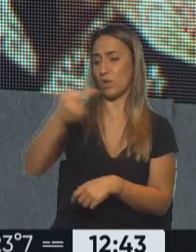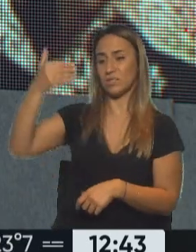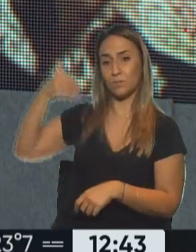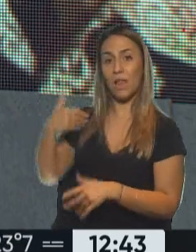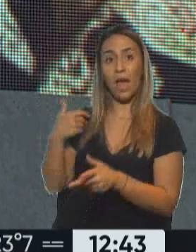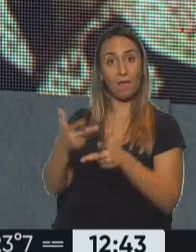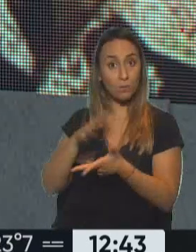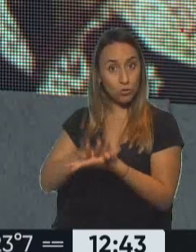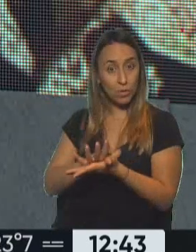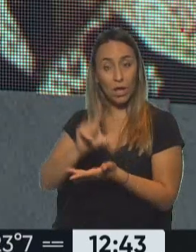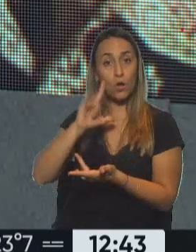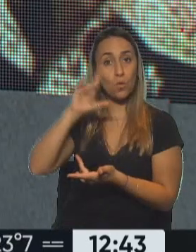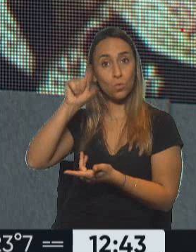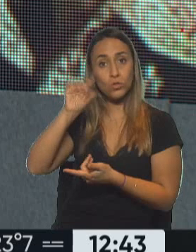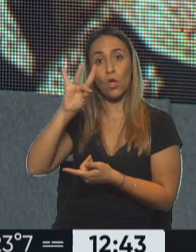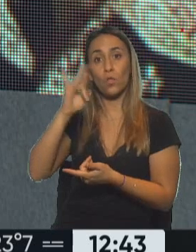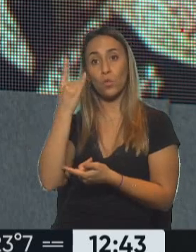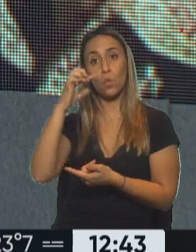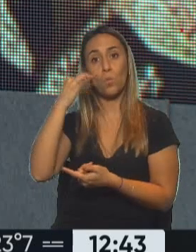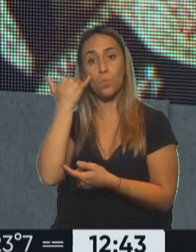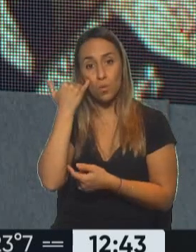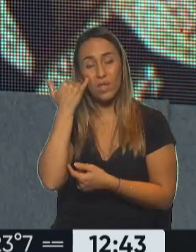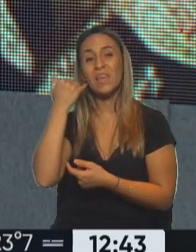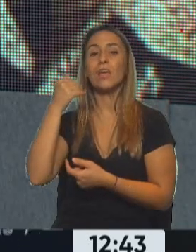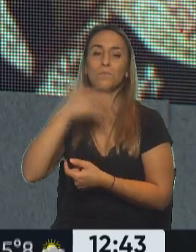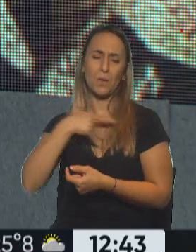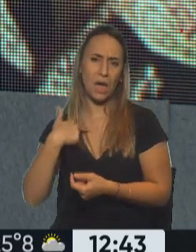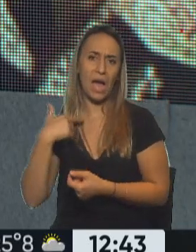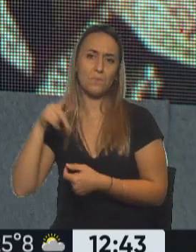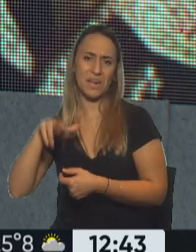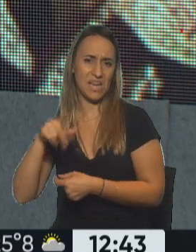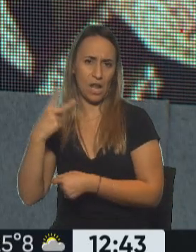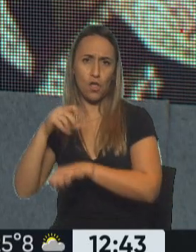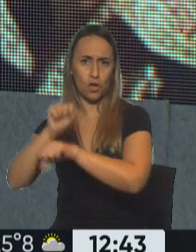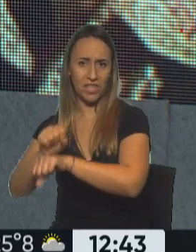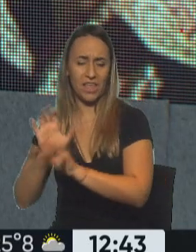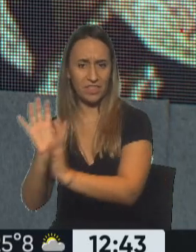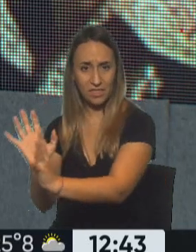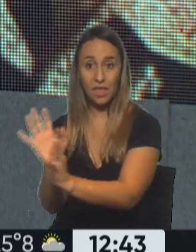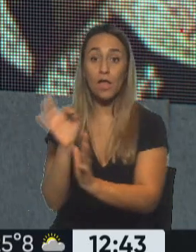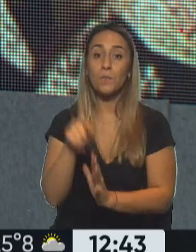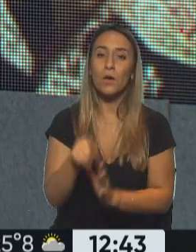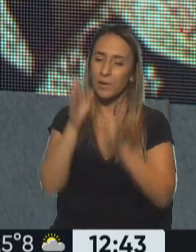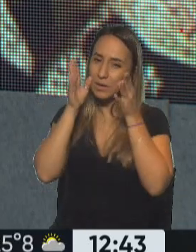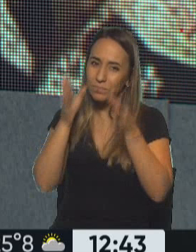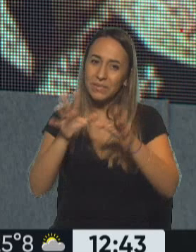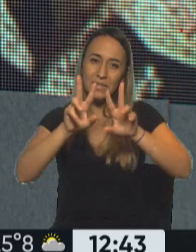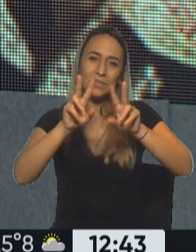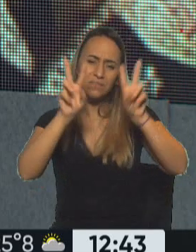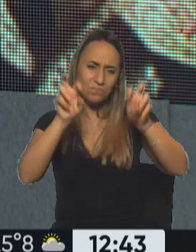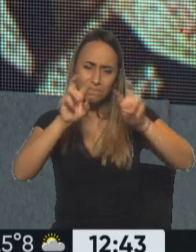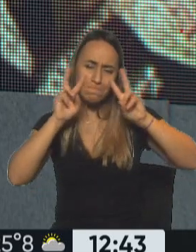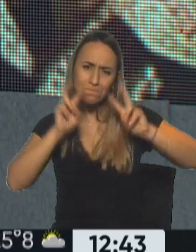Dupuy, asesinado, su mamá y la pareja de su mamá condenadas. Para tratar de analizar y desentrañar todo esto que pasa